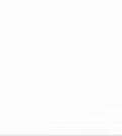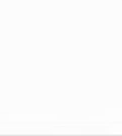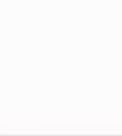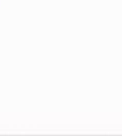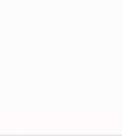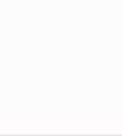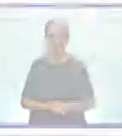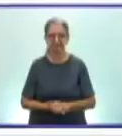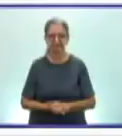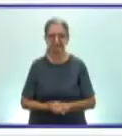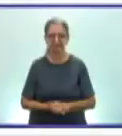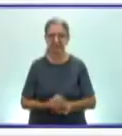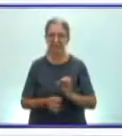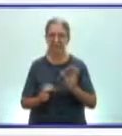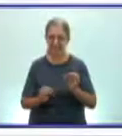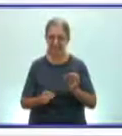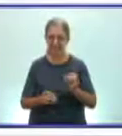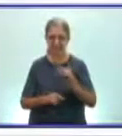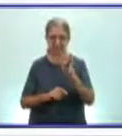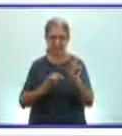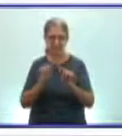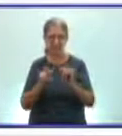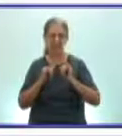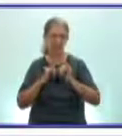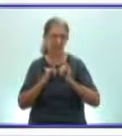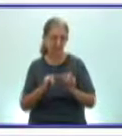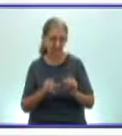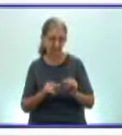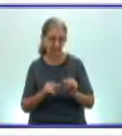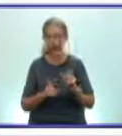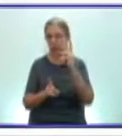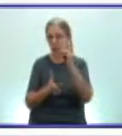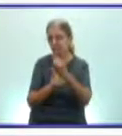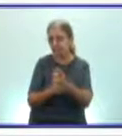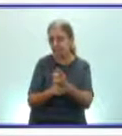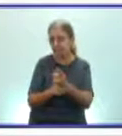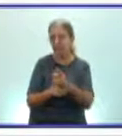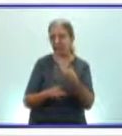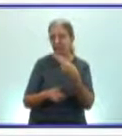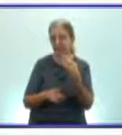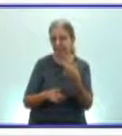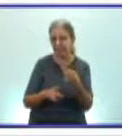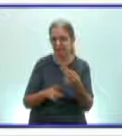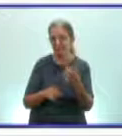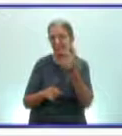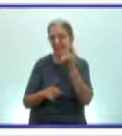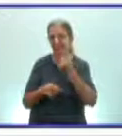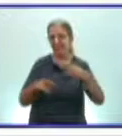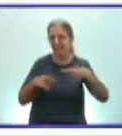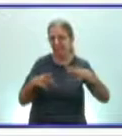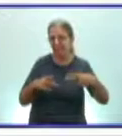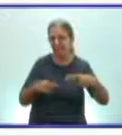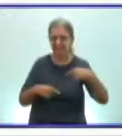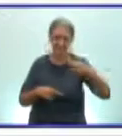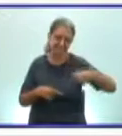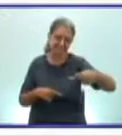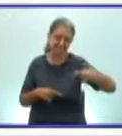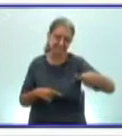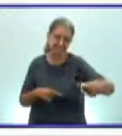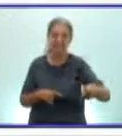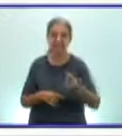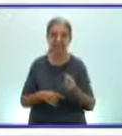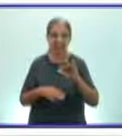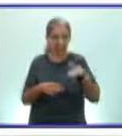La propia pregunta le está informando que usted tiene que encontrar el resultado más frecuente. Entonces estamos refiriéndonos a la